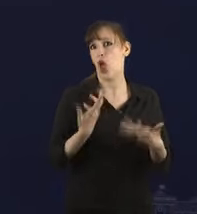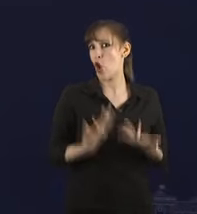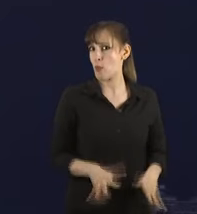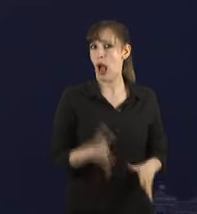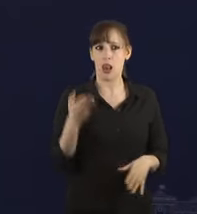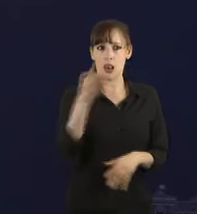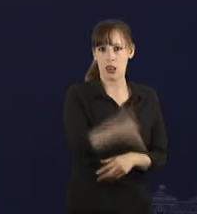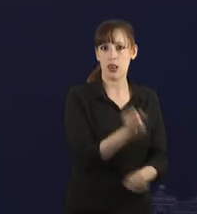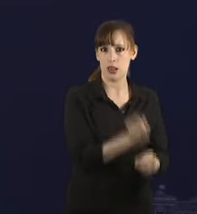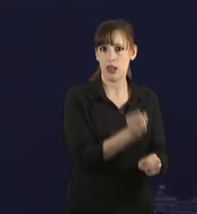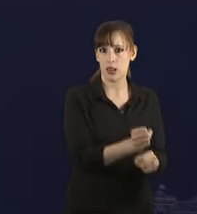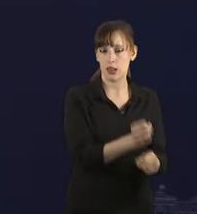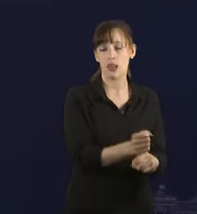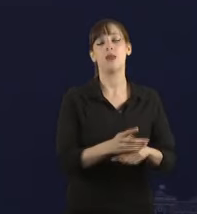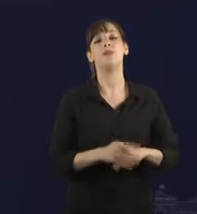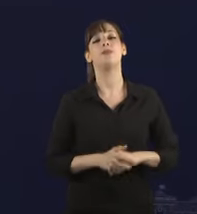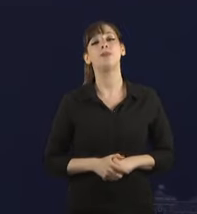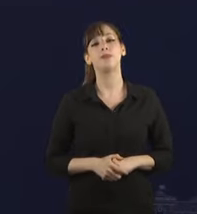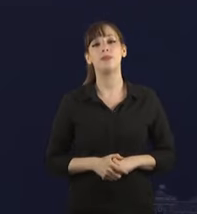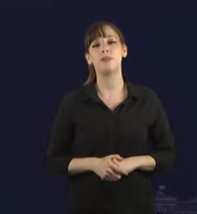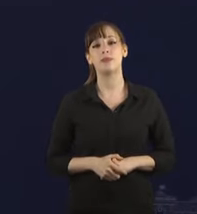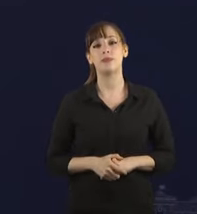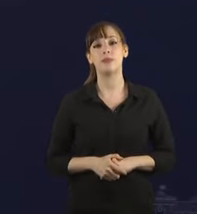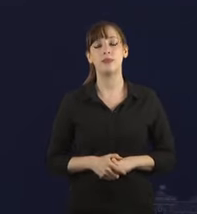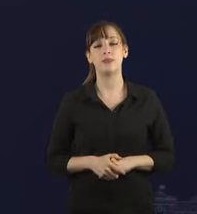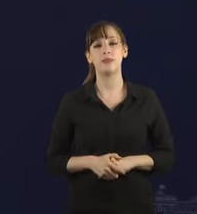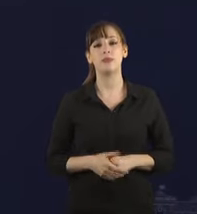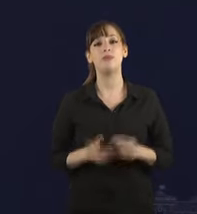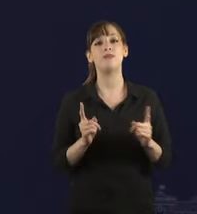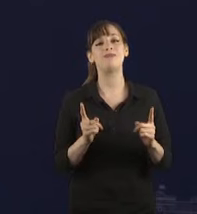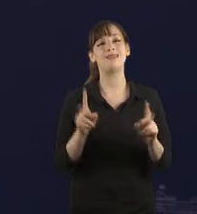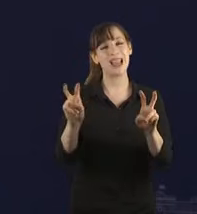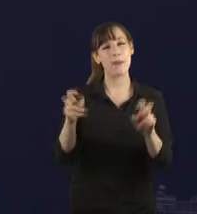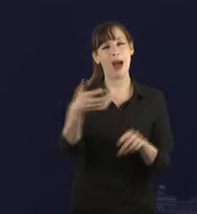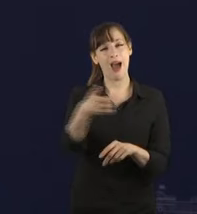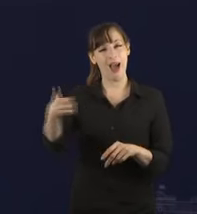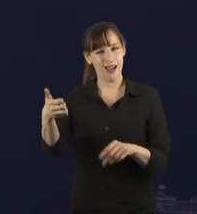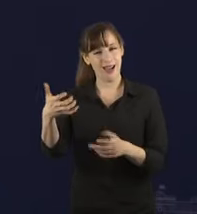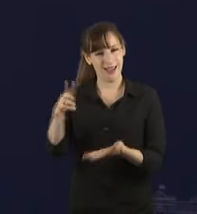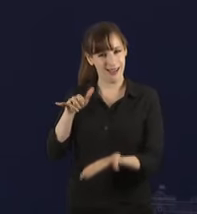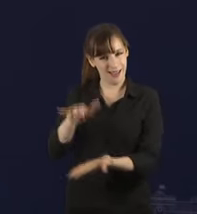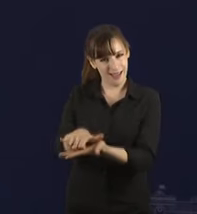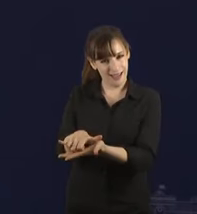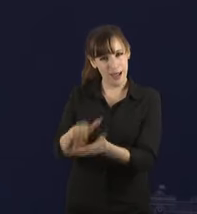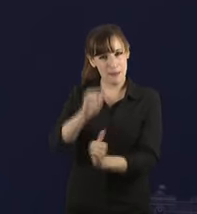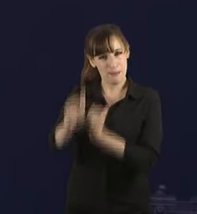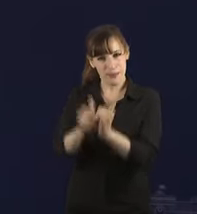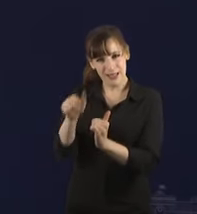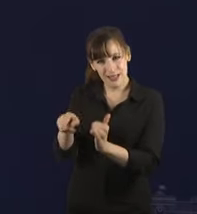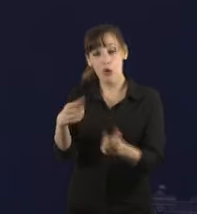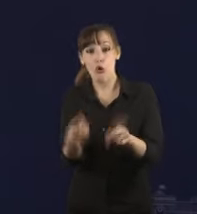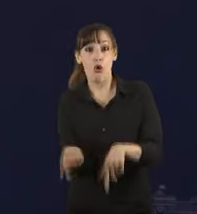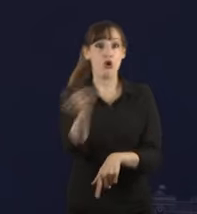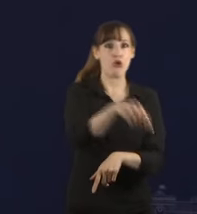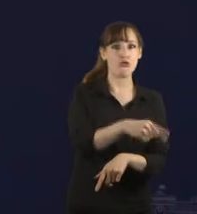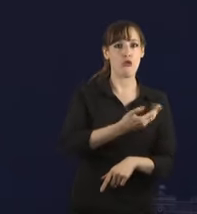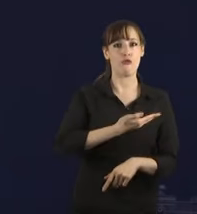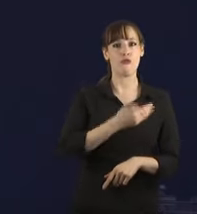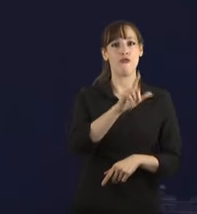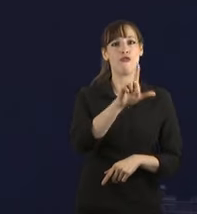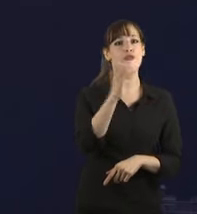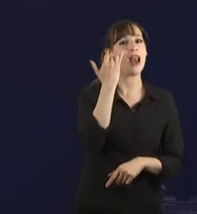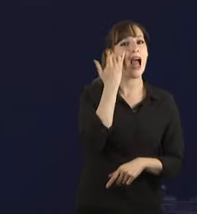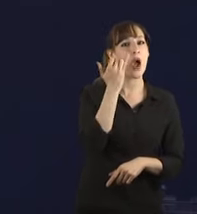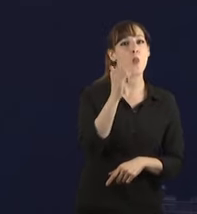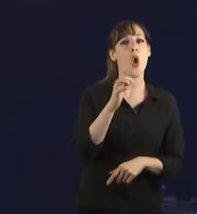en contraposición a lo que les nombro de aerolíneas ha pasado con eh flybondi Por ejemplo que